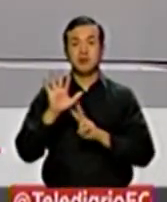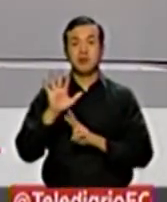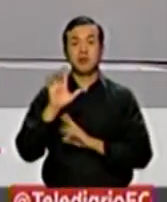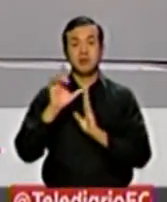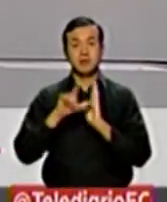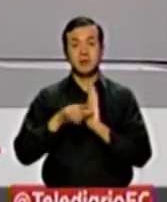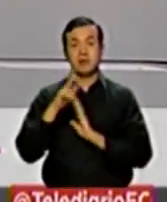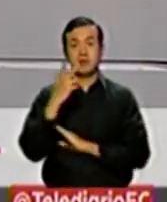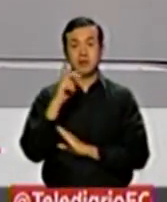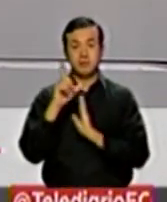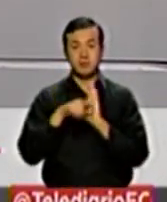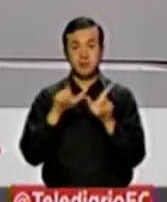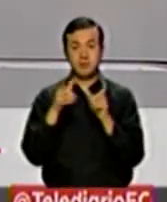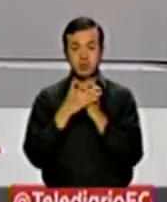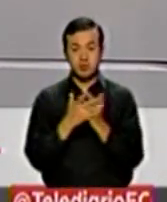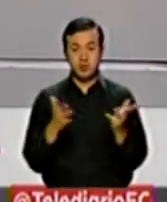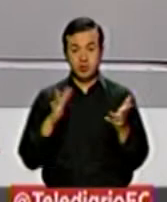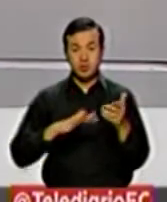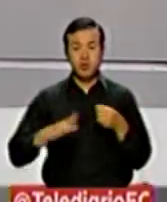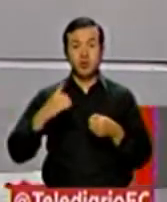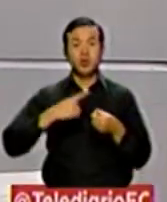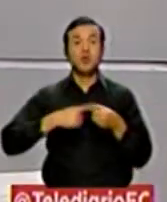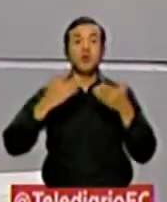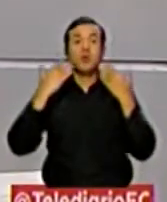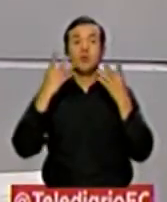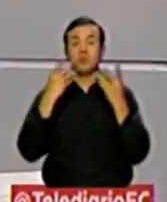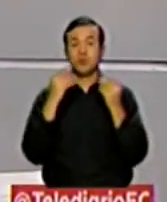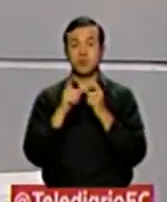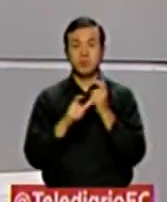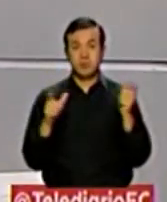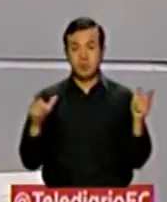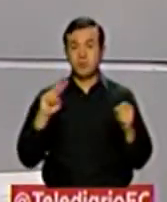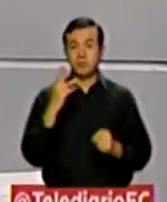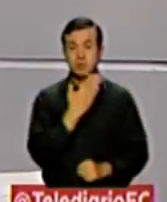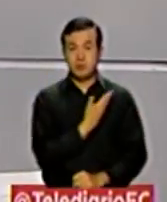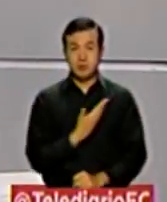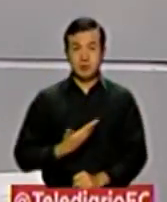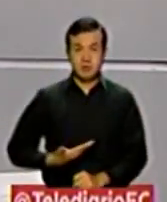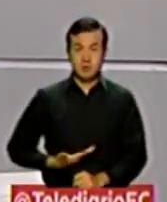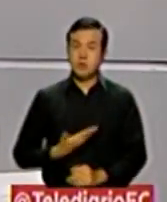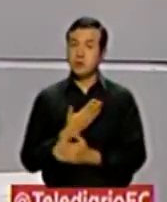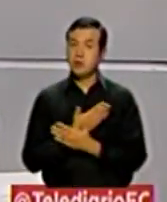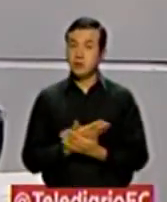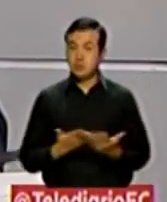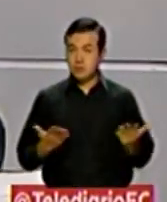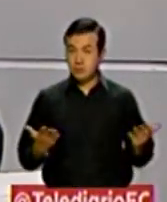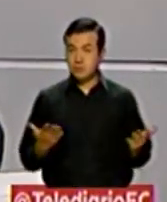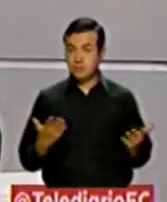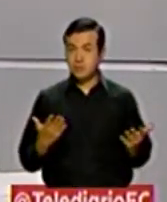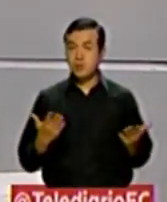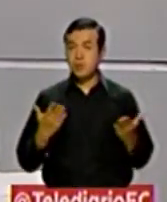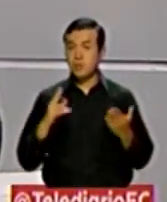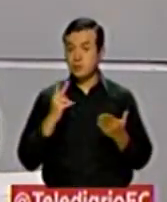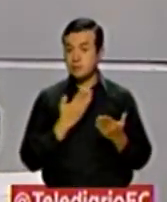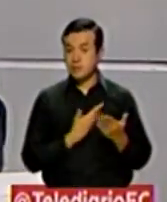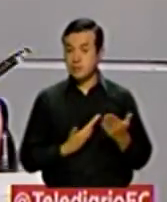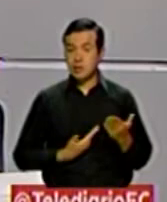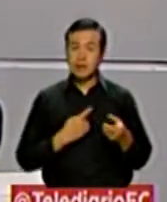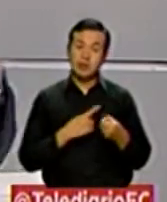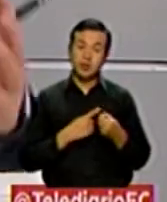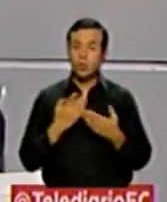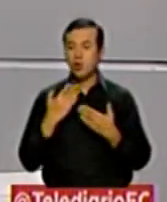7:13 PM. Personajes originarios de Quito y Guayaquil en su mayoría han ocupado la vicepresidencia de la República. Veamos